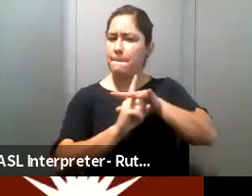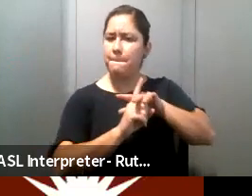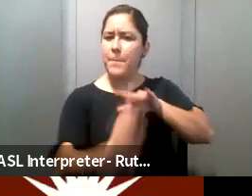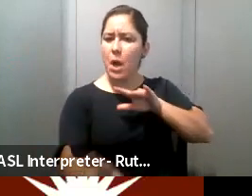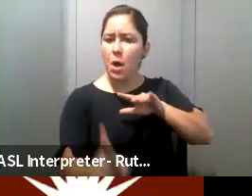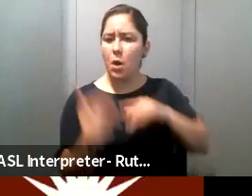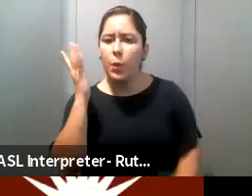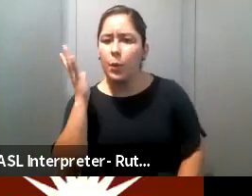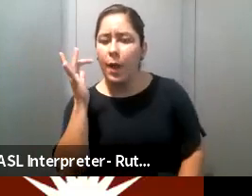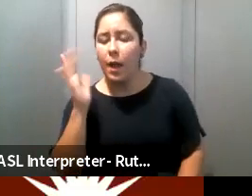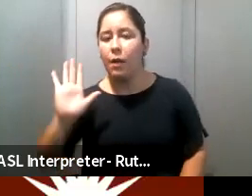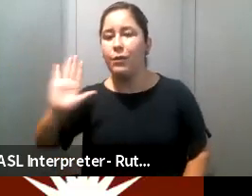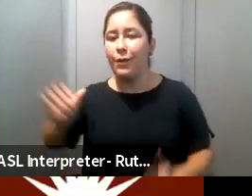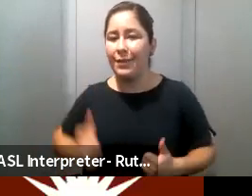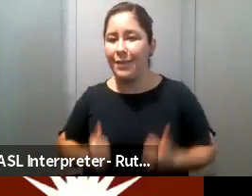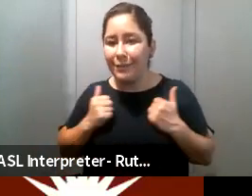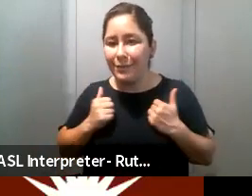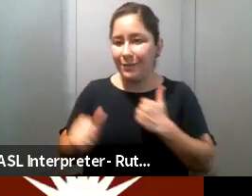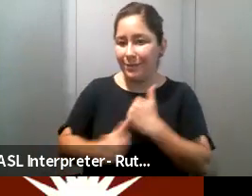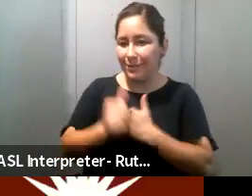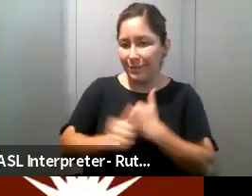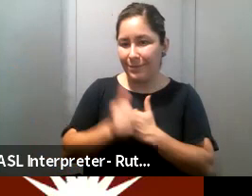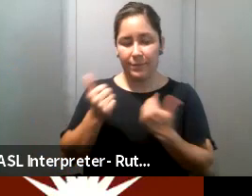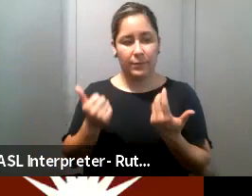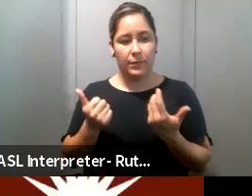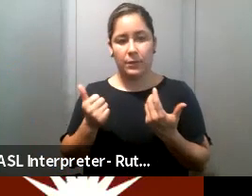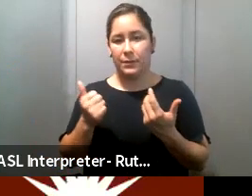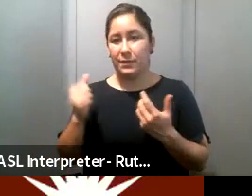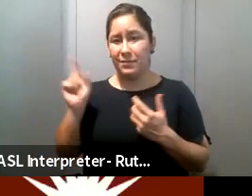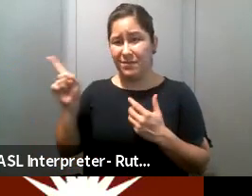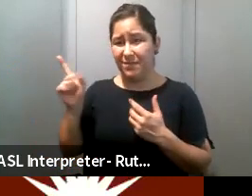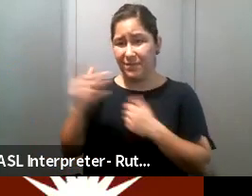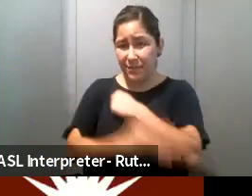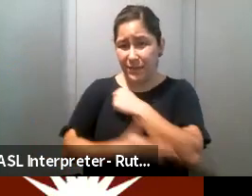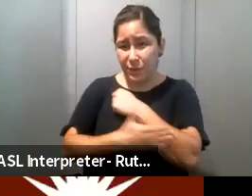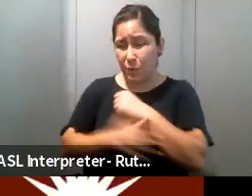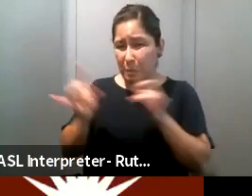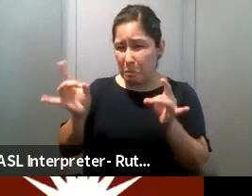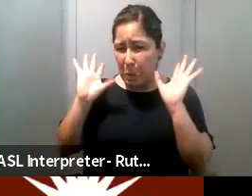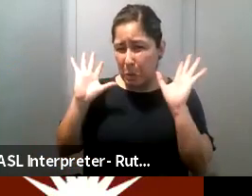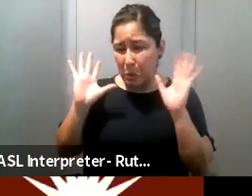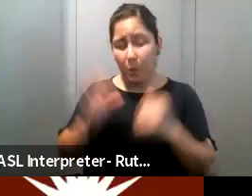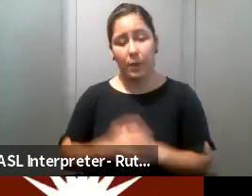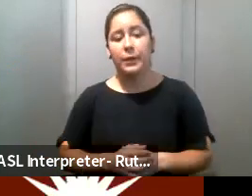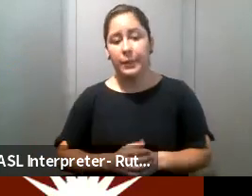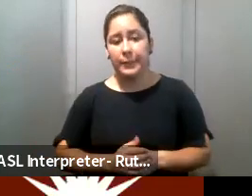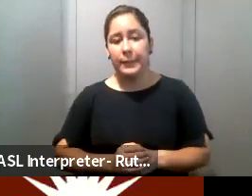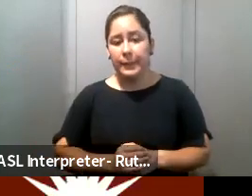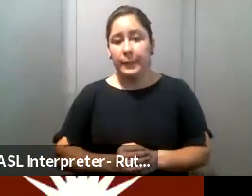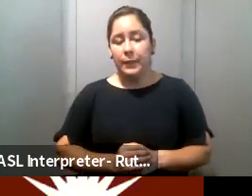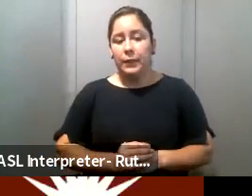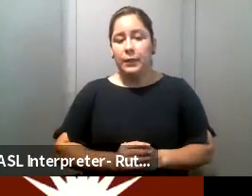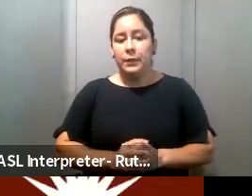haber huido por la violencia, entonces para obligarlos a regresar al país es otra situación.